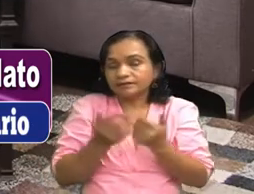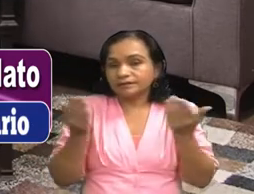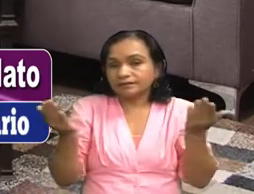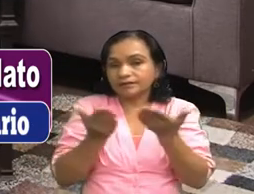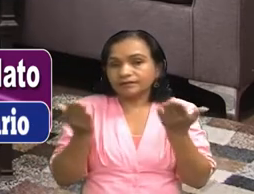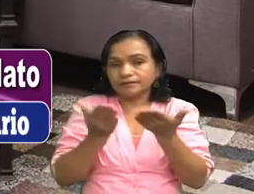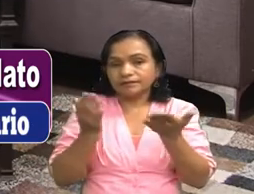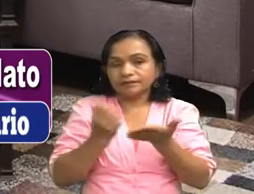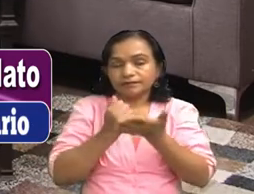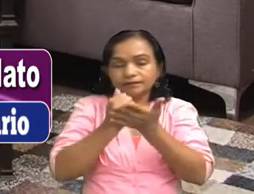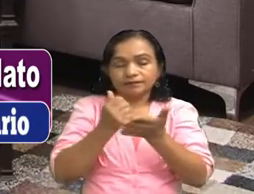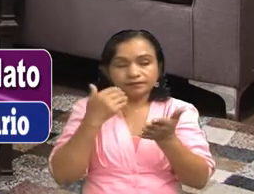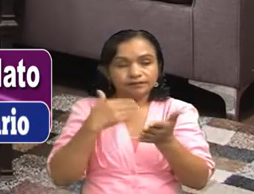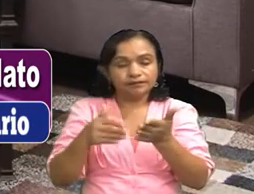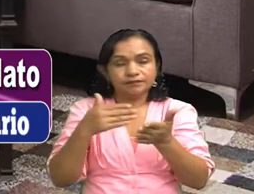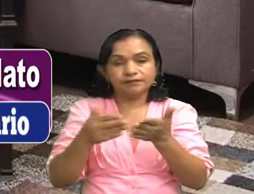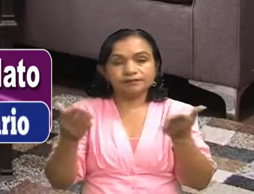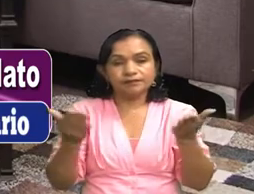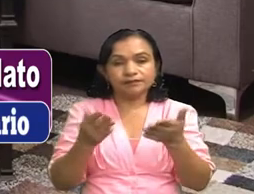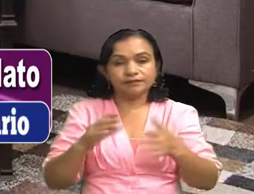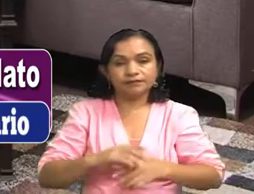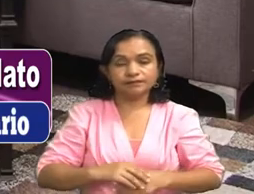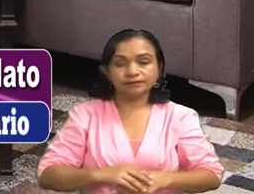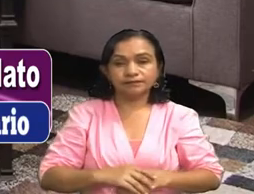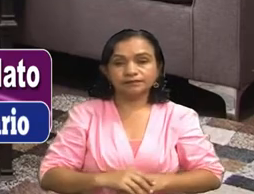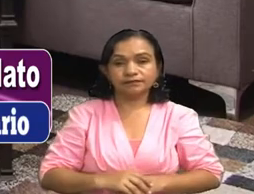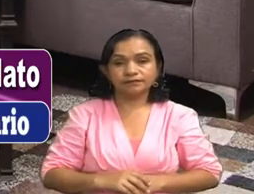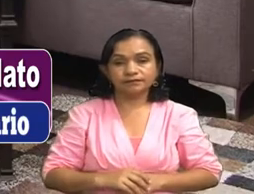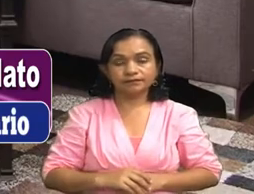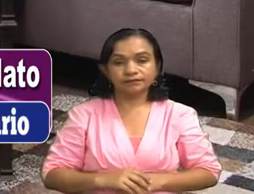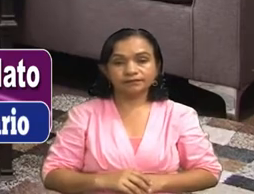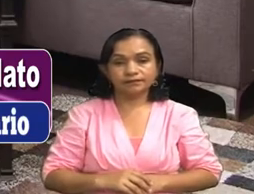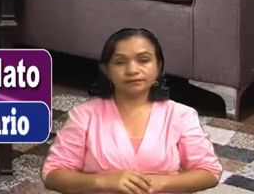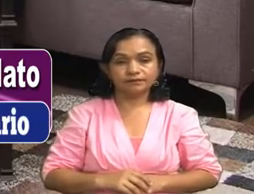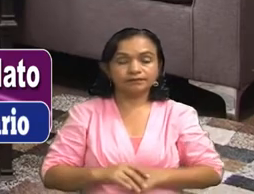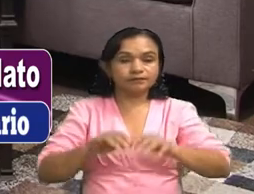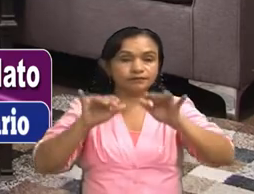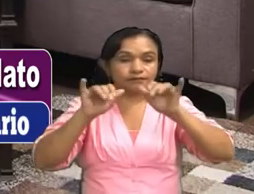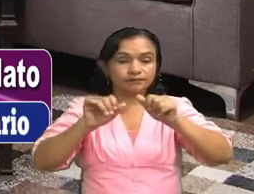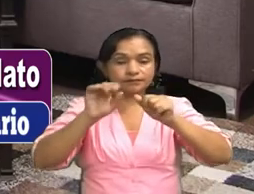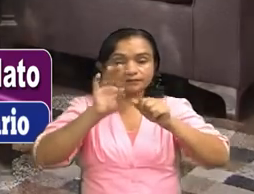benefician? Sencillo, hermano. Ok. Hemos muestreado